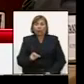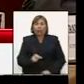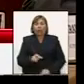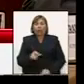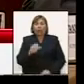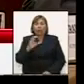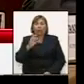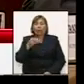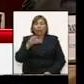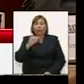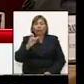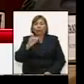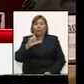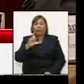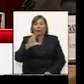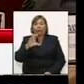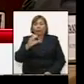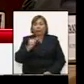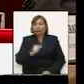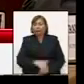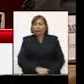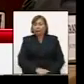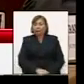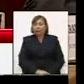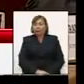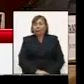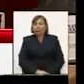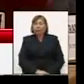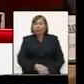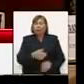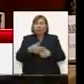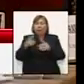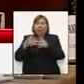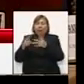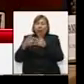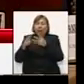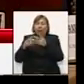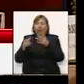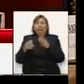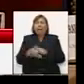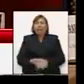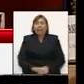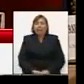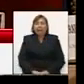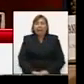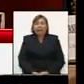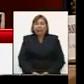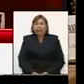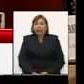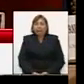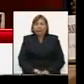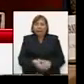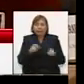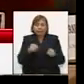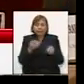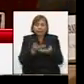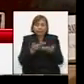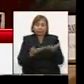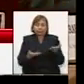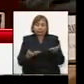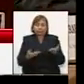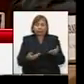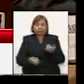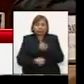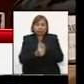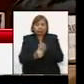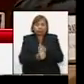de Chilca, creo que si no me equivoco, y entre otros operativos, ¿no? ¿En esas intervenciones hay el